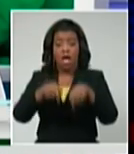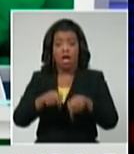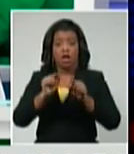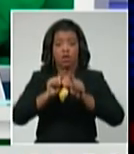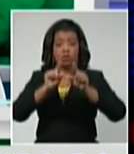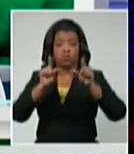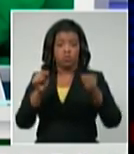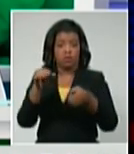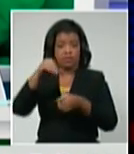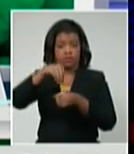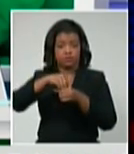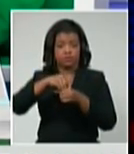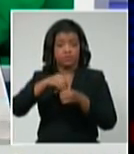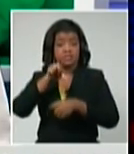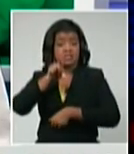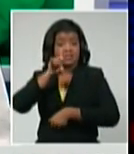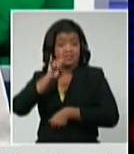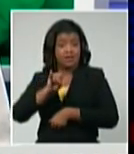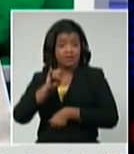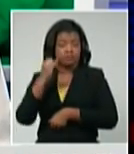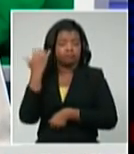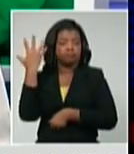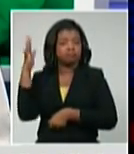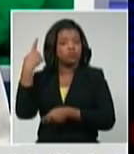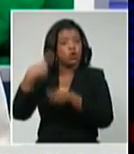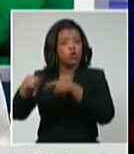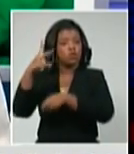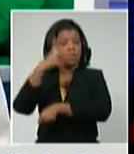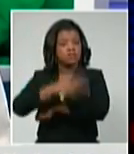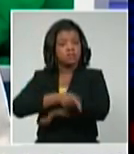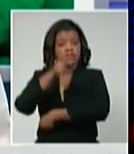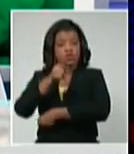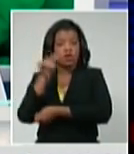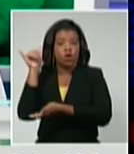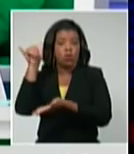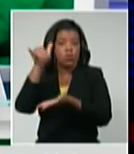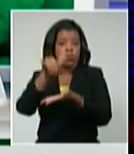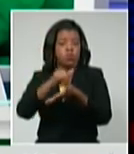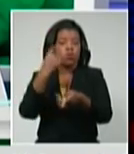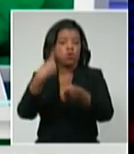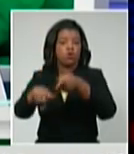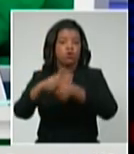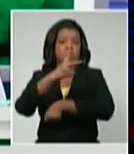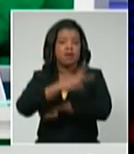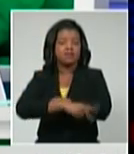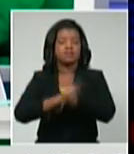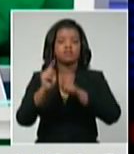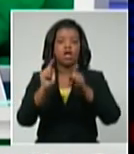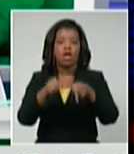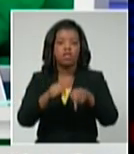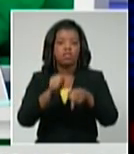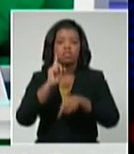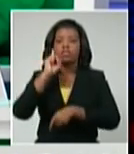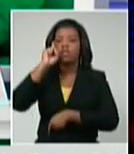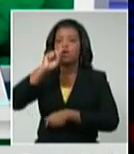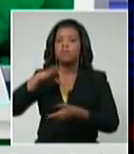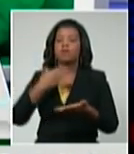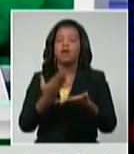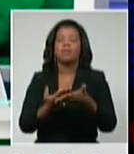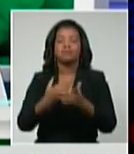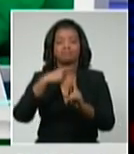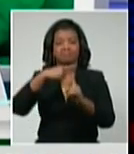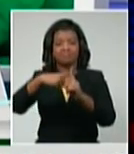y 16 son importados, personas que han llegado del exterior y se ha hecho el diagnóstico por el protocolo